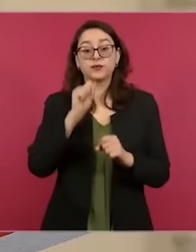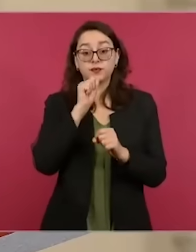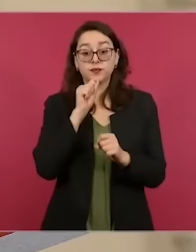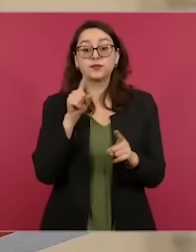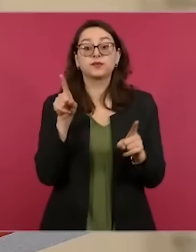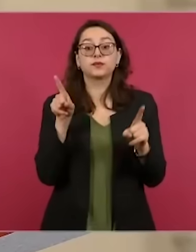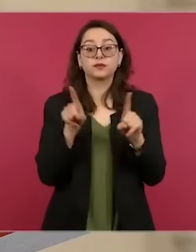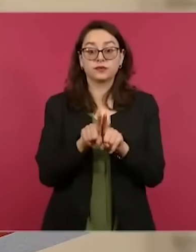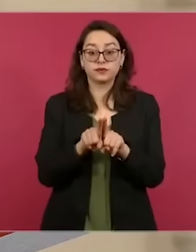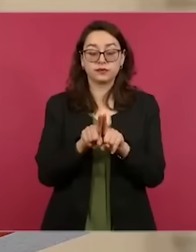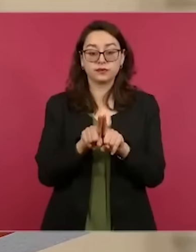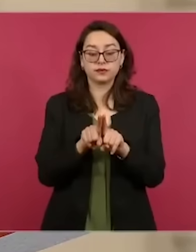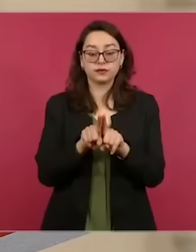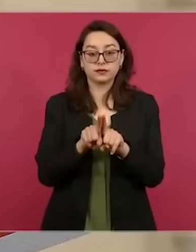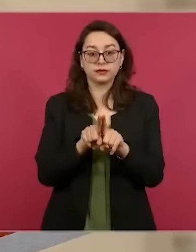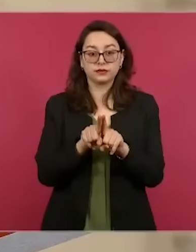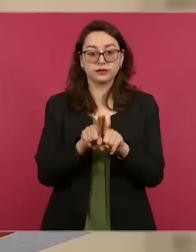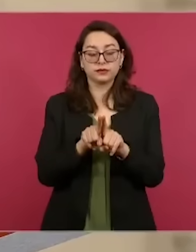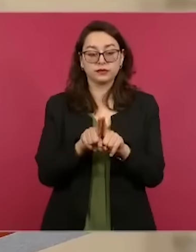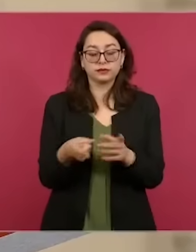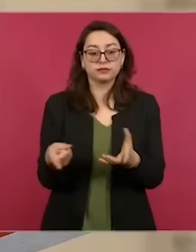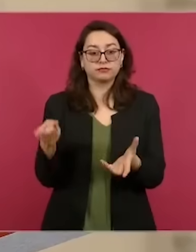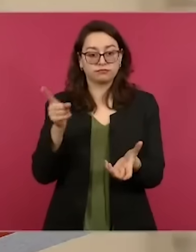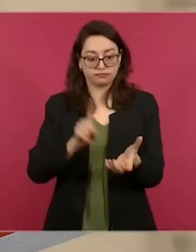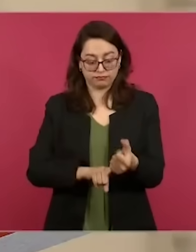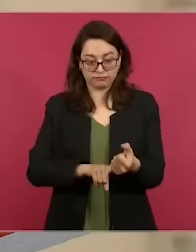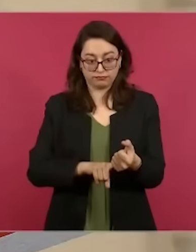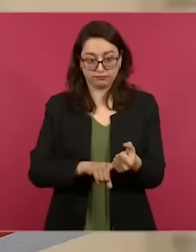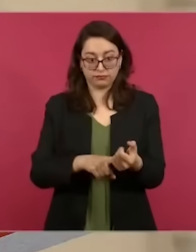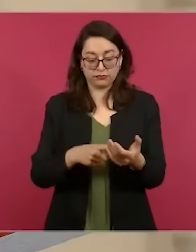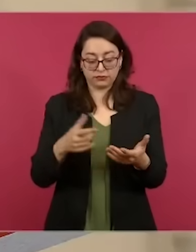Asimismo, se reitera el compromiso